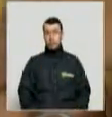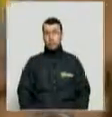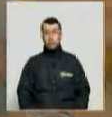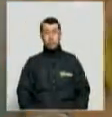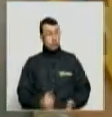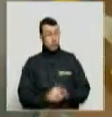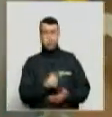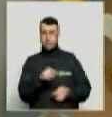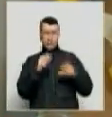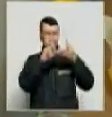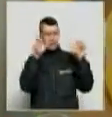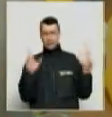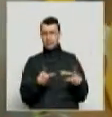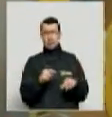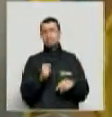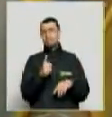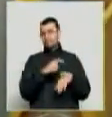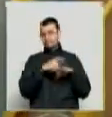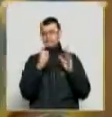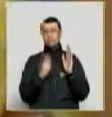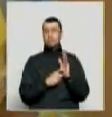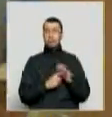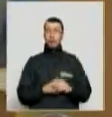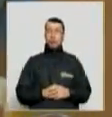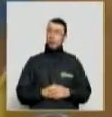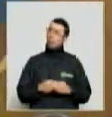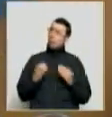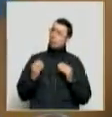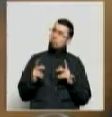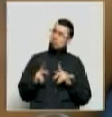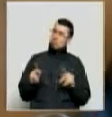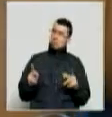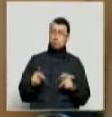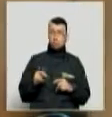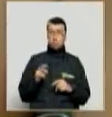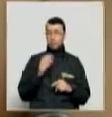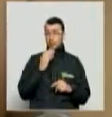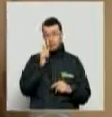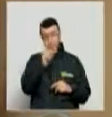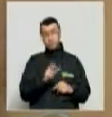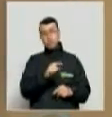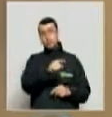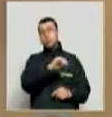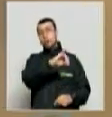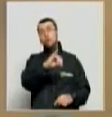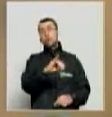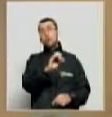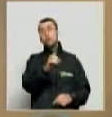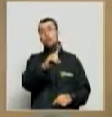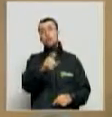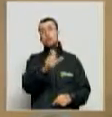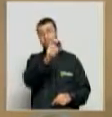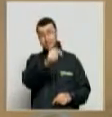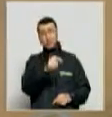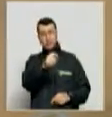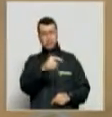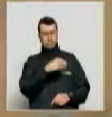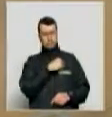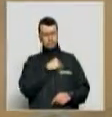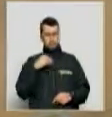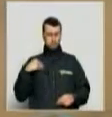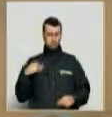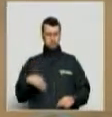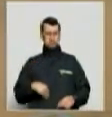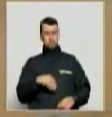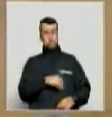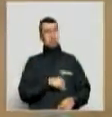examen prácticamente completo. Muchas personas se preguntarán si José, que es el paciente a quien le estamos haciendo esto, es